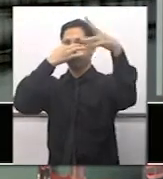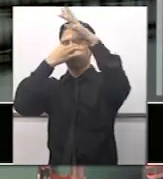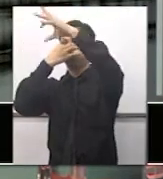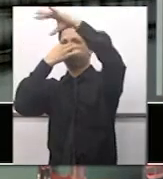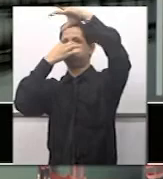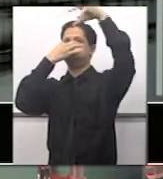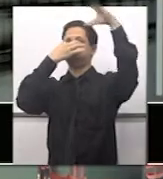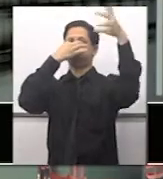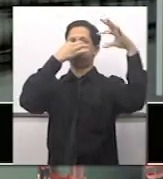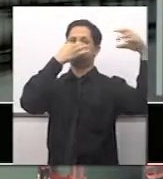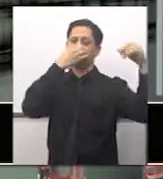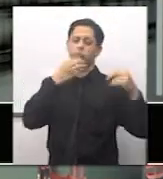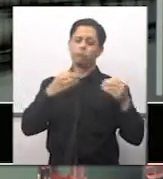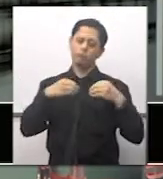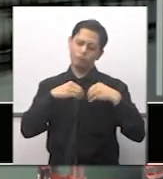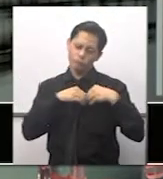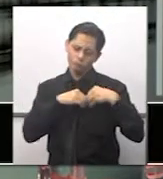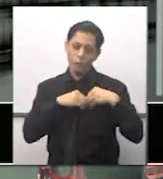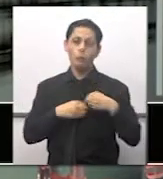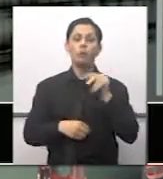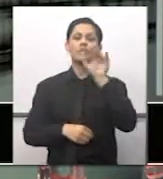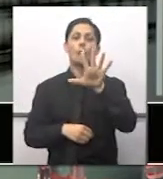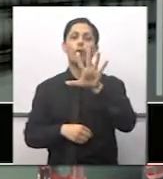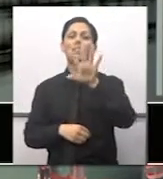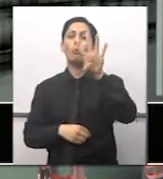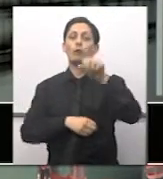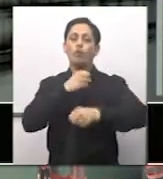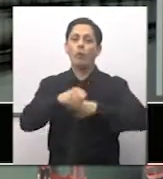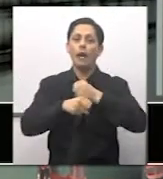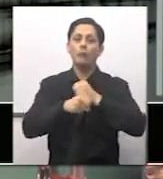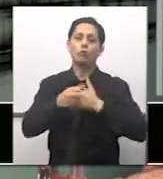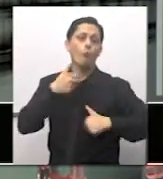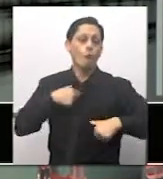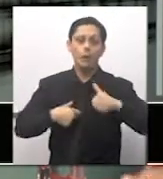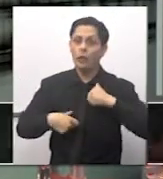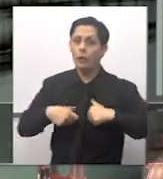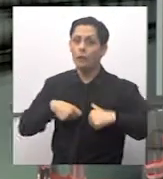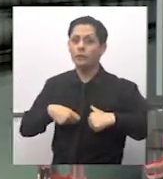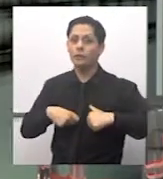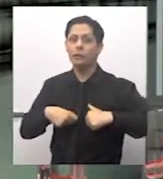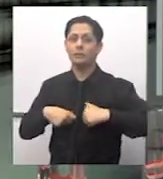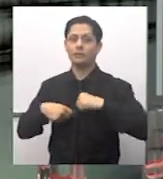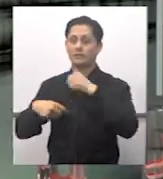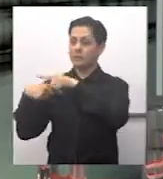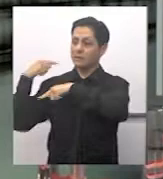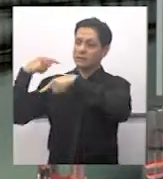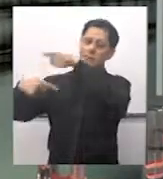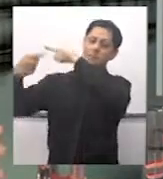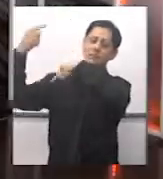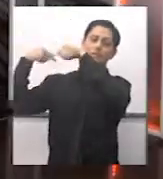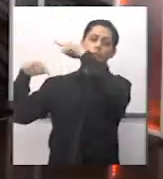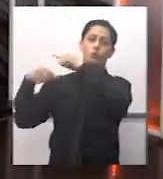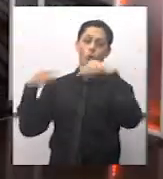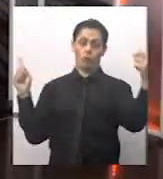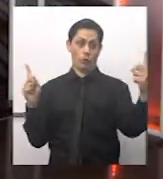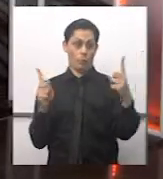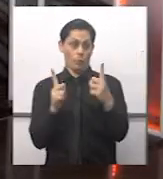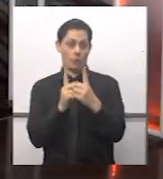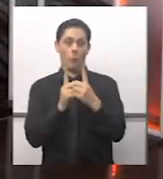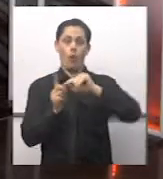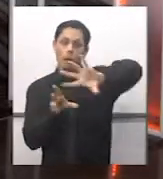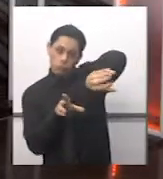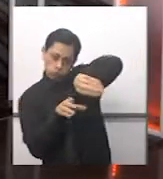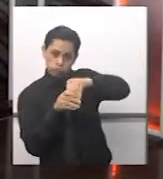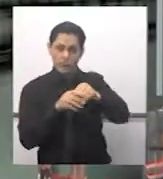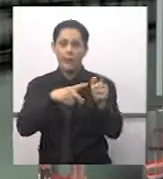habitantes del territorio y porque por 54 años lo habían sufrido. Entonces, cuando nos reunimos con las organizaciones de la